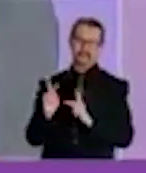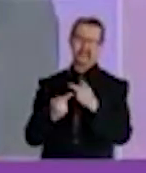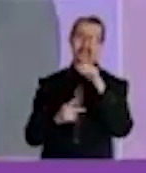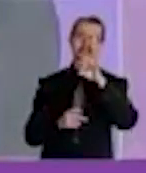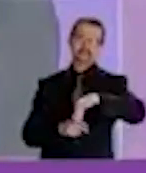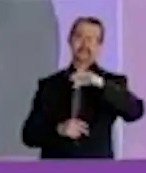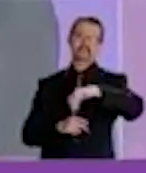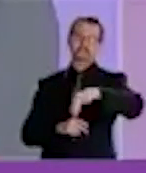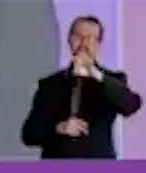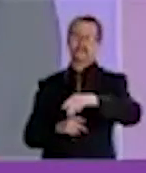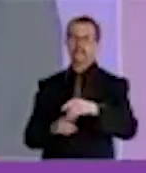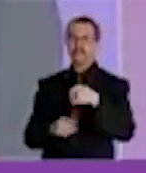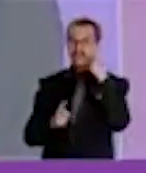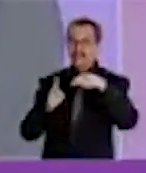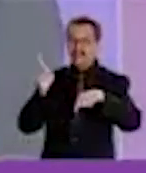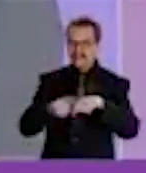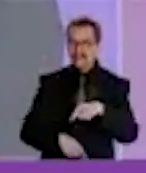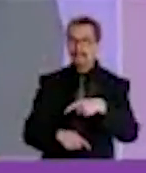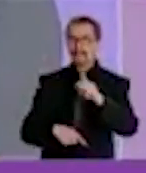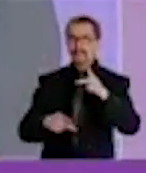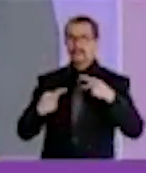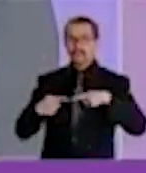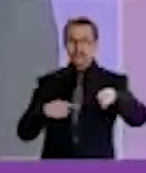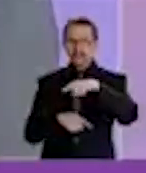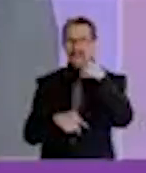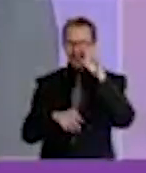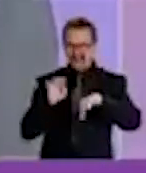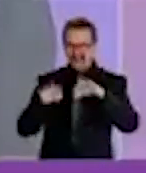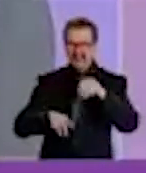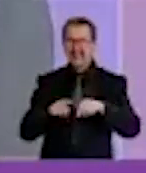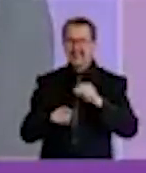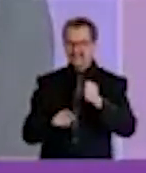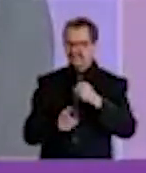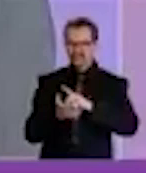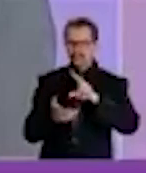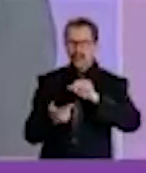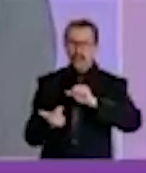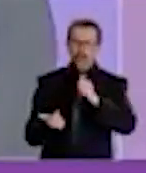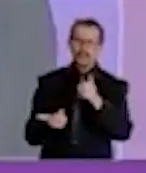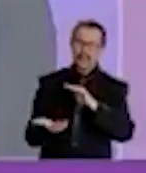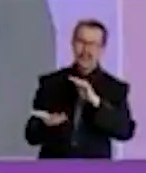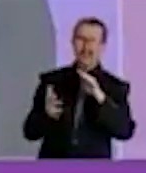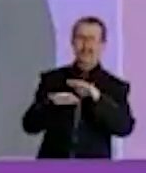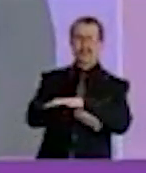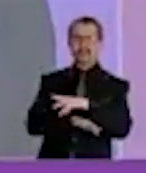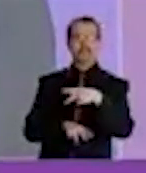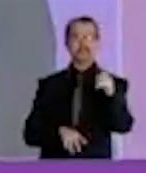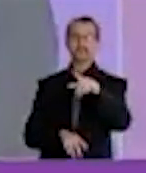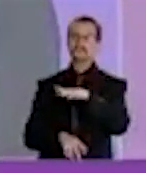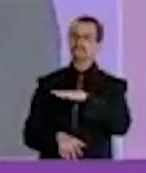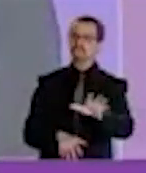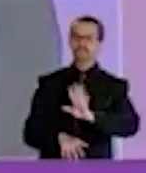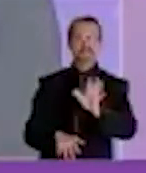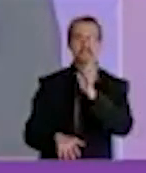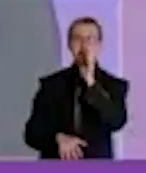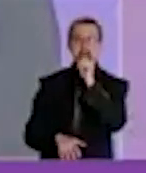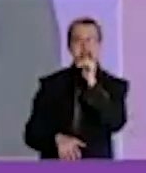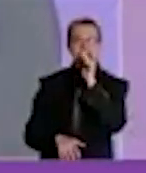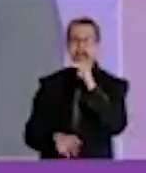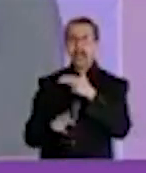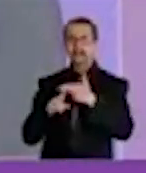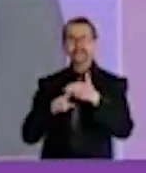que las comunidades cambien de cultivo y eso con miles y miles de millones de dólares de apoyo estadounidense más allá de consideraciones